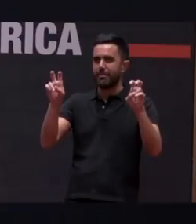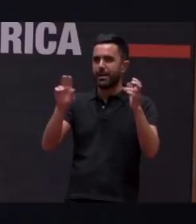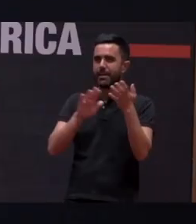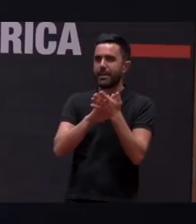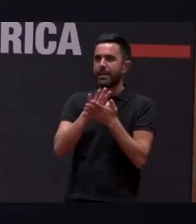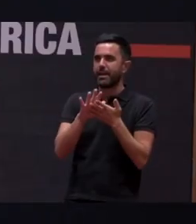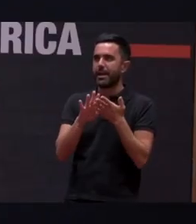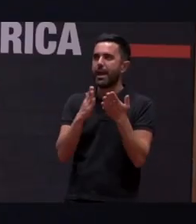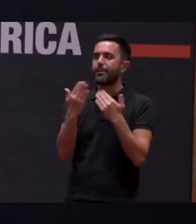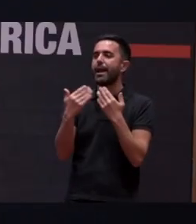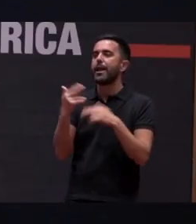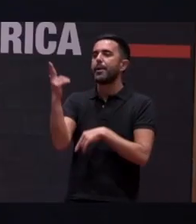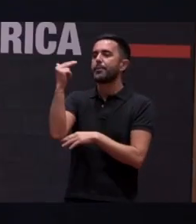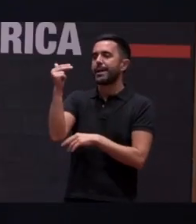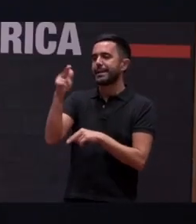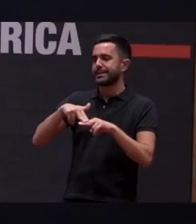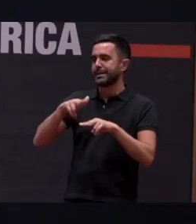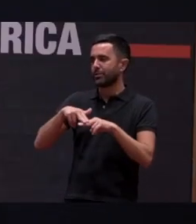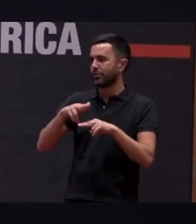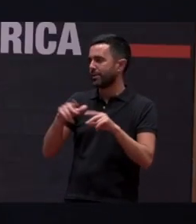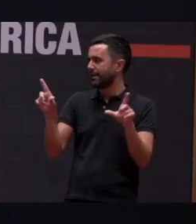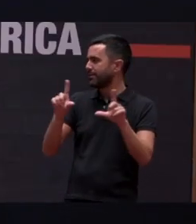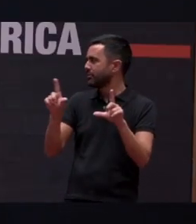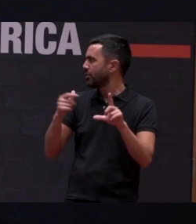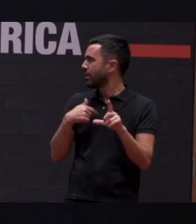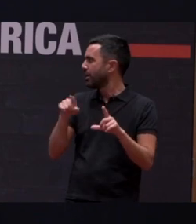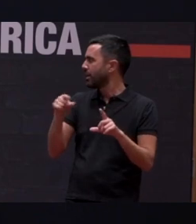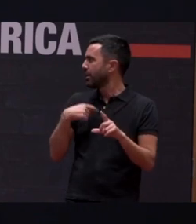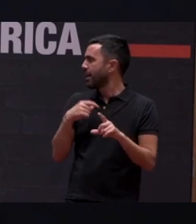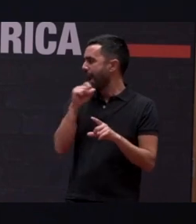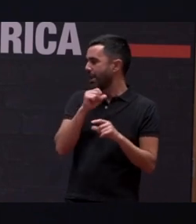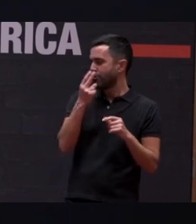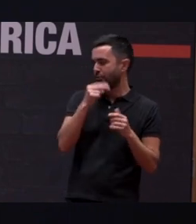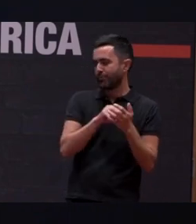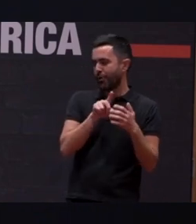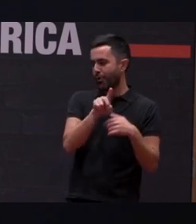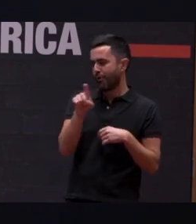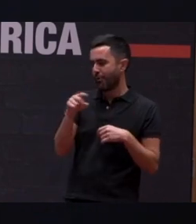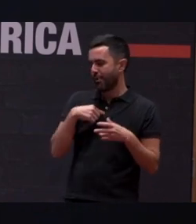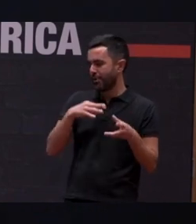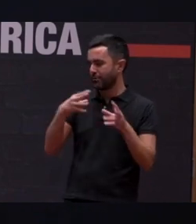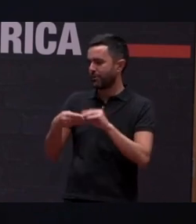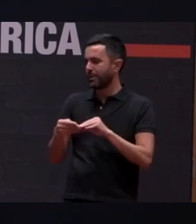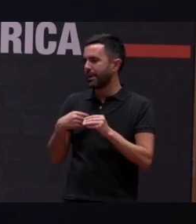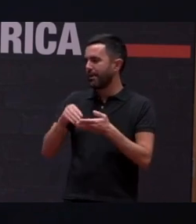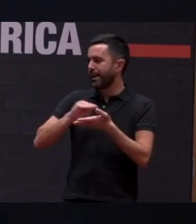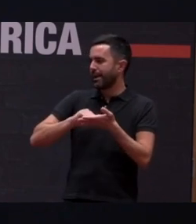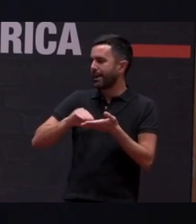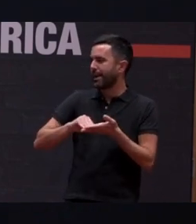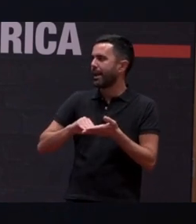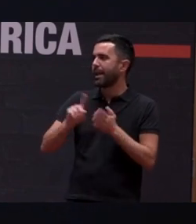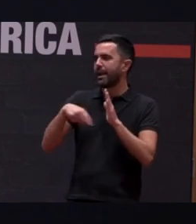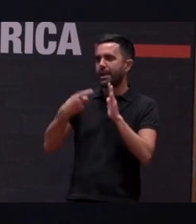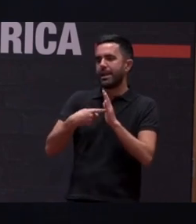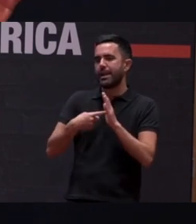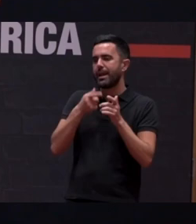Os venres negros de televisión, hai unha lei de medios que non se aplica dende hai anos, desde o ano 2011, ainda que está redactada. A lei de normalización lingüística